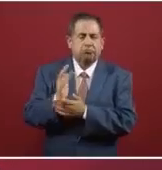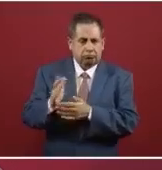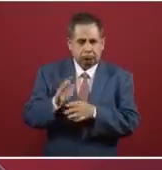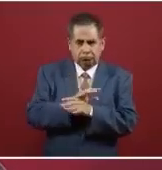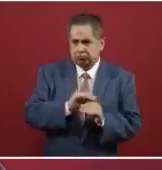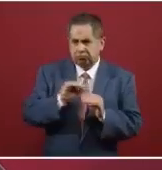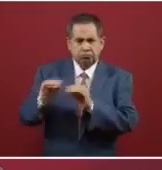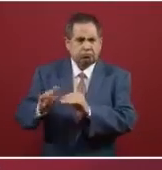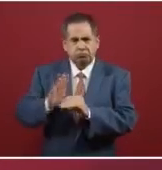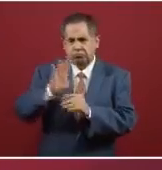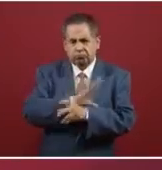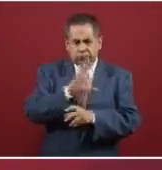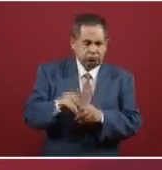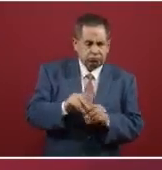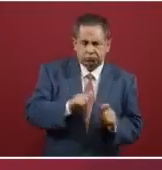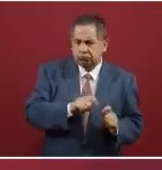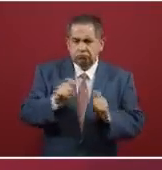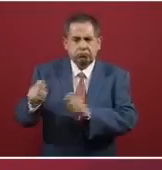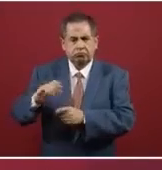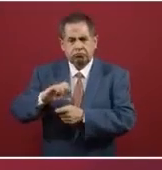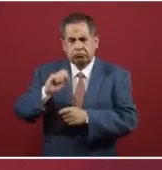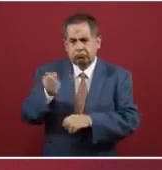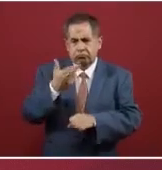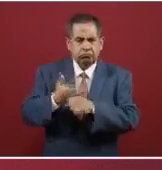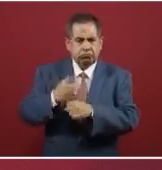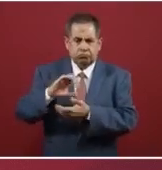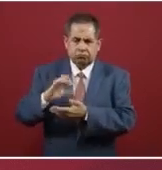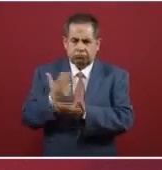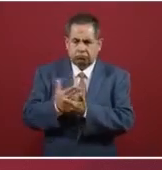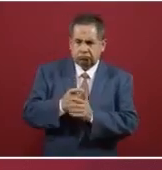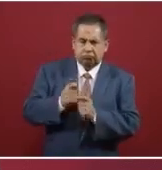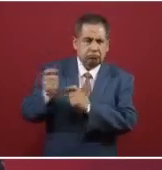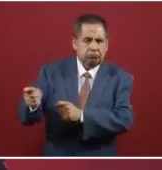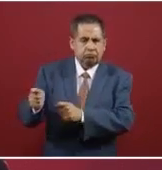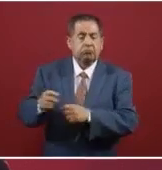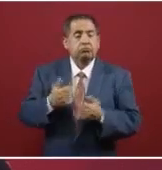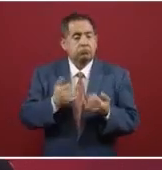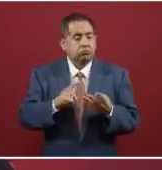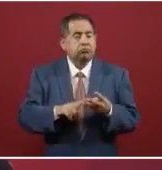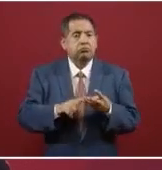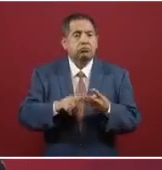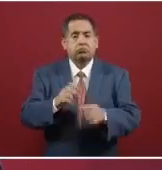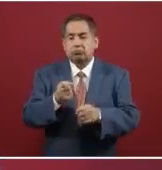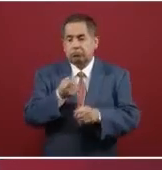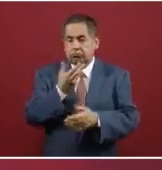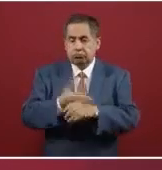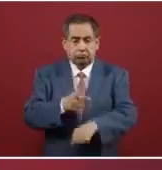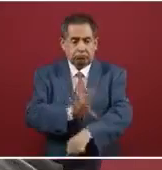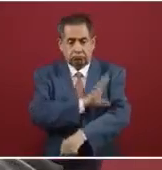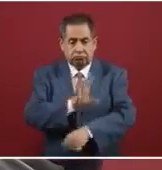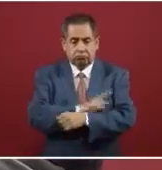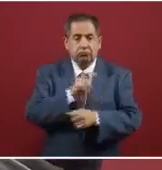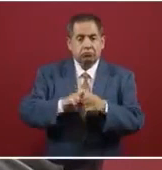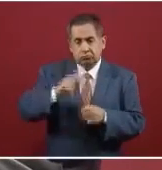ya prácticamente toda la Secretaría de Energía está en Villahermosa,